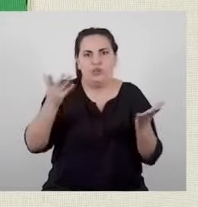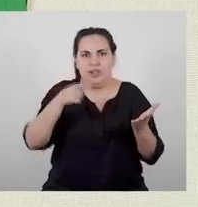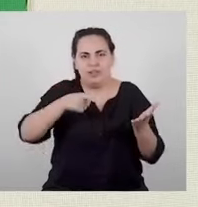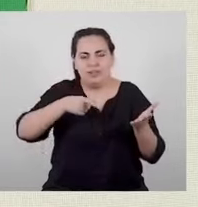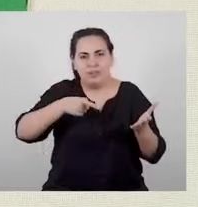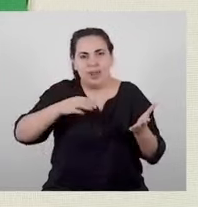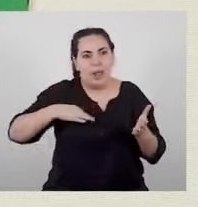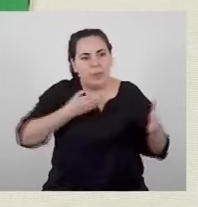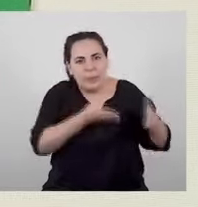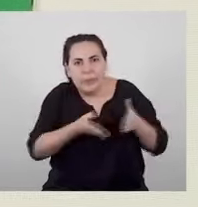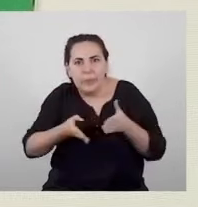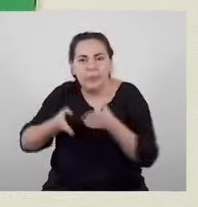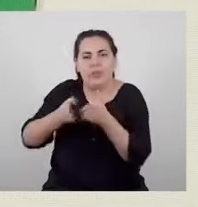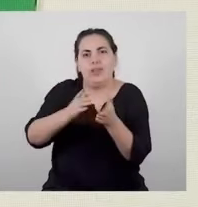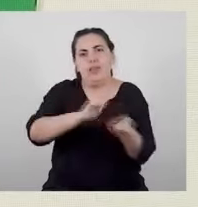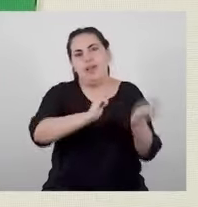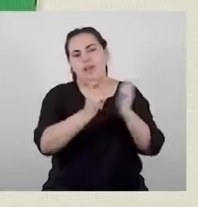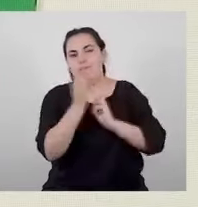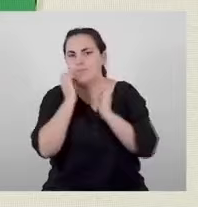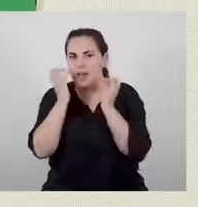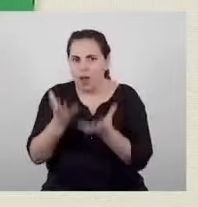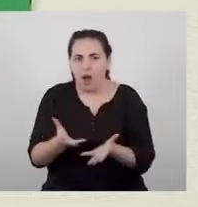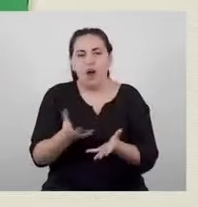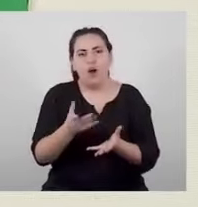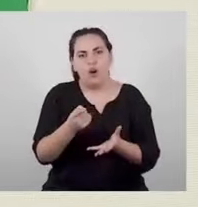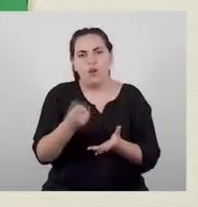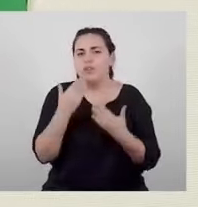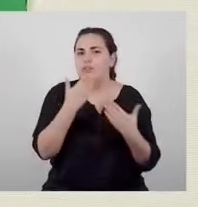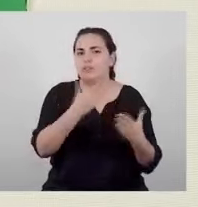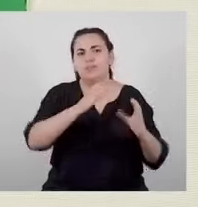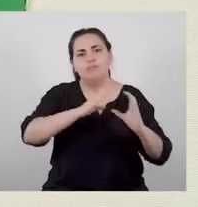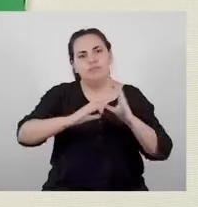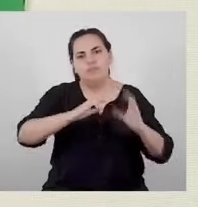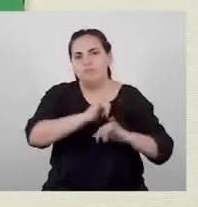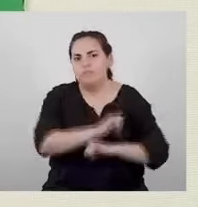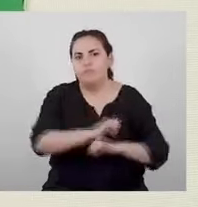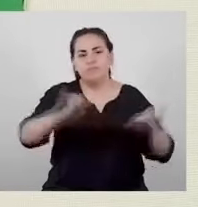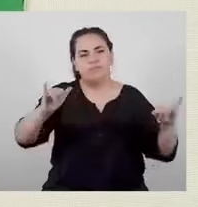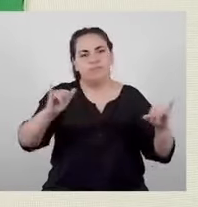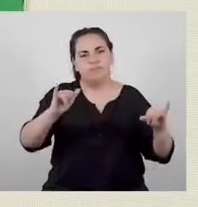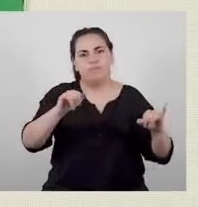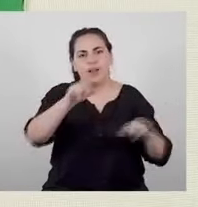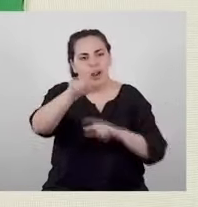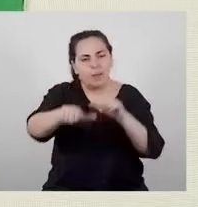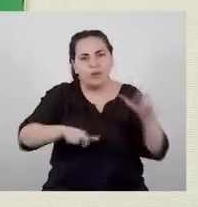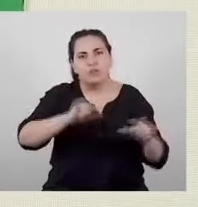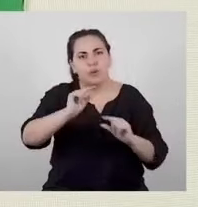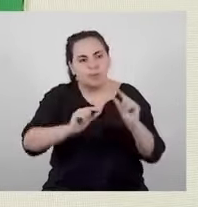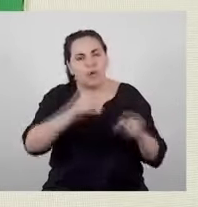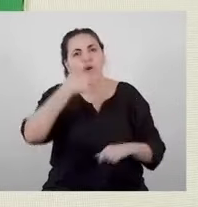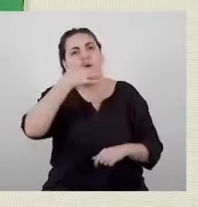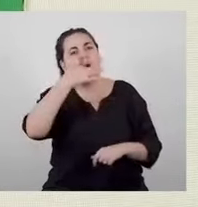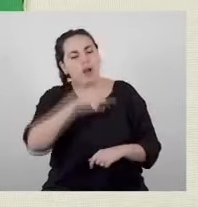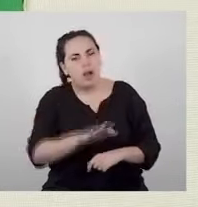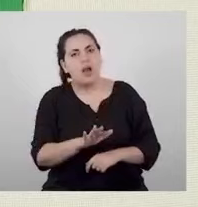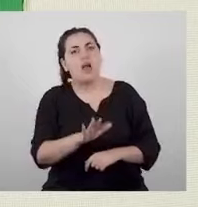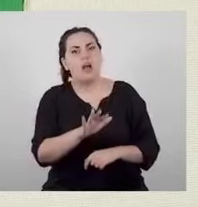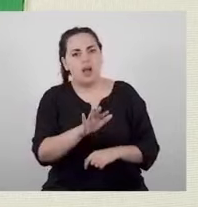de salida de superación y a través de la comunicación haciéndole entender a la gente que no está viendo